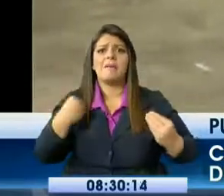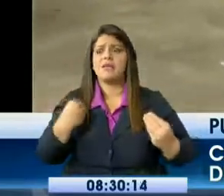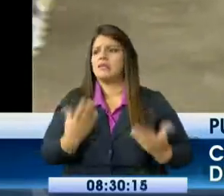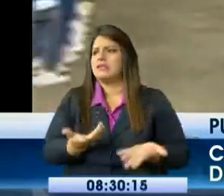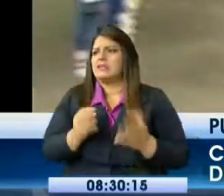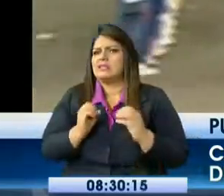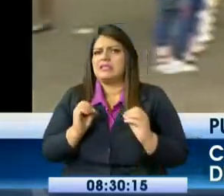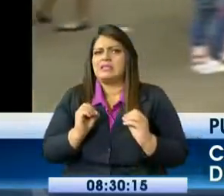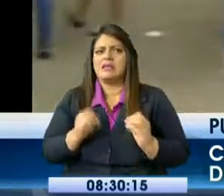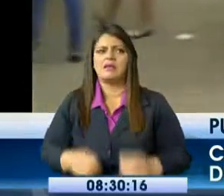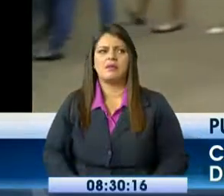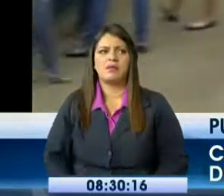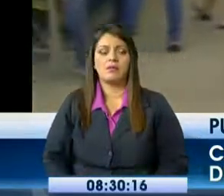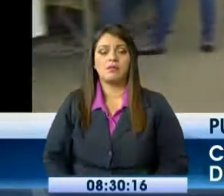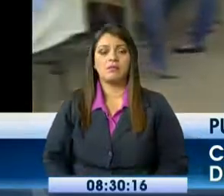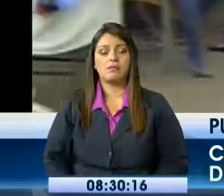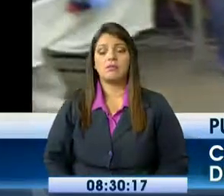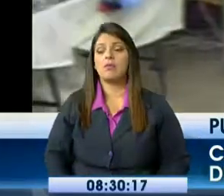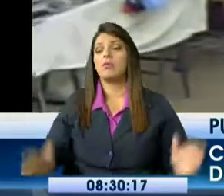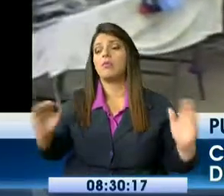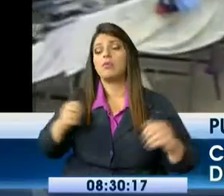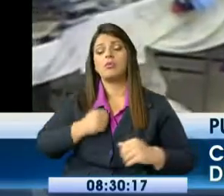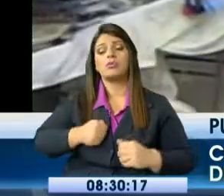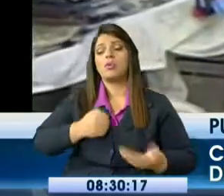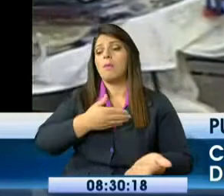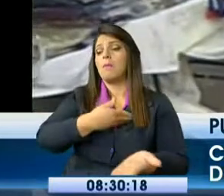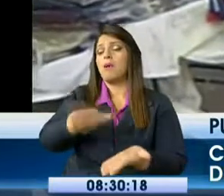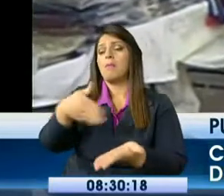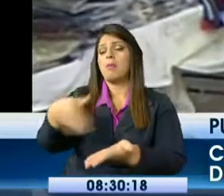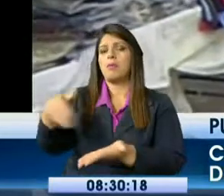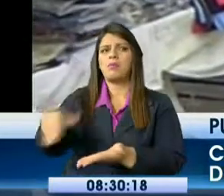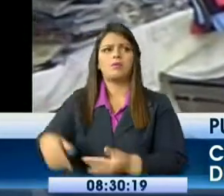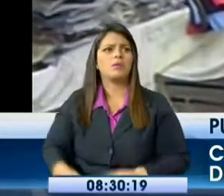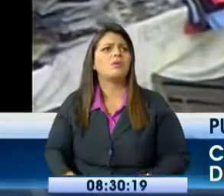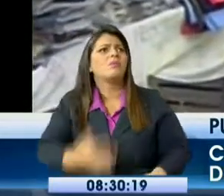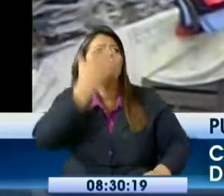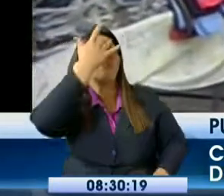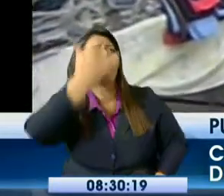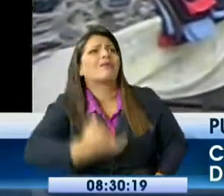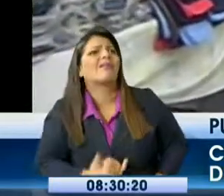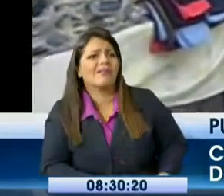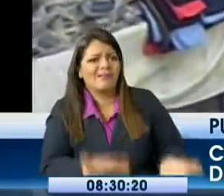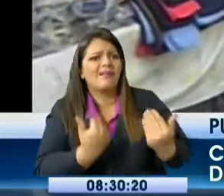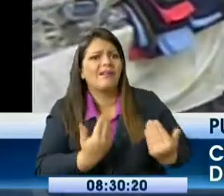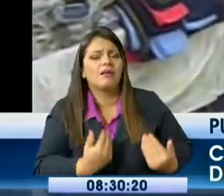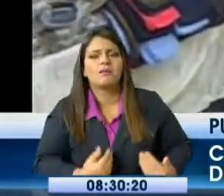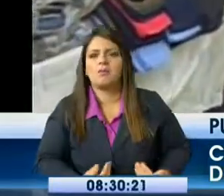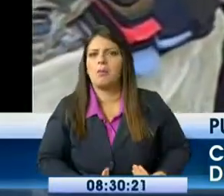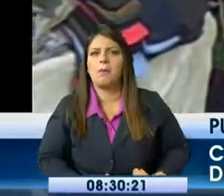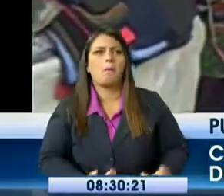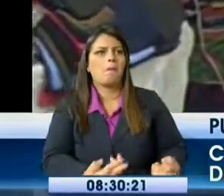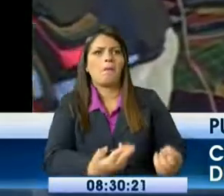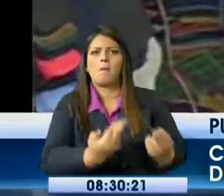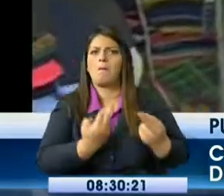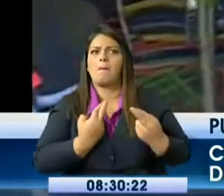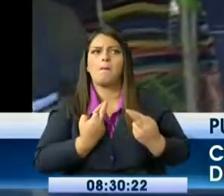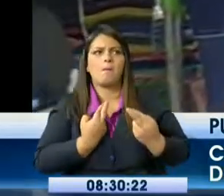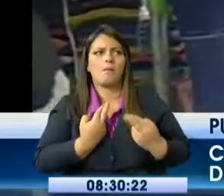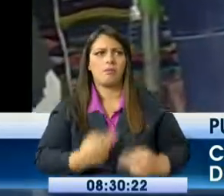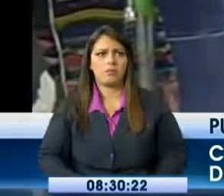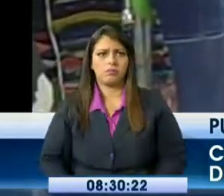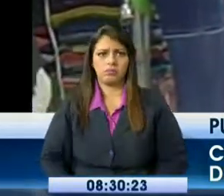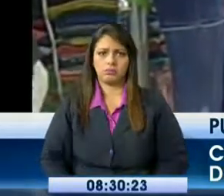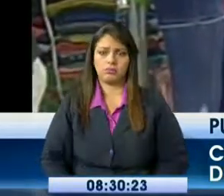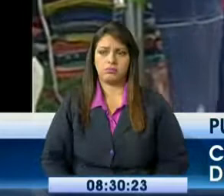Repentinamente vinieron y dijeron, tenemos que ir. Le pedimos respuestas y nunca nos dieron. Nos llevaron a un galpón donde no entramos